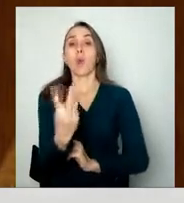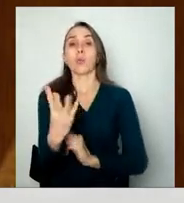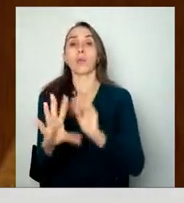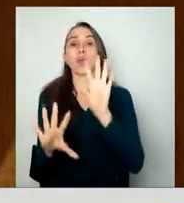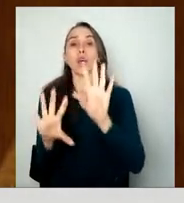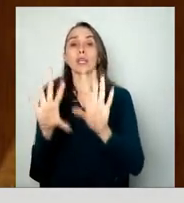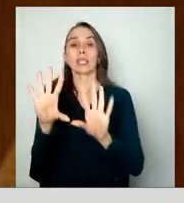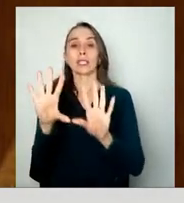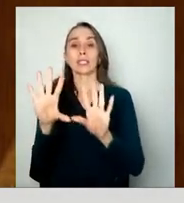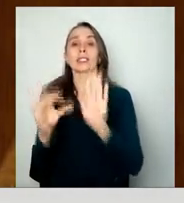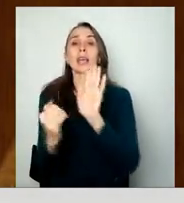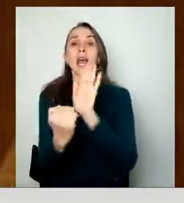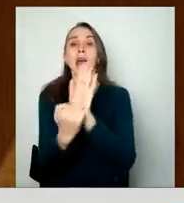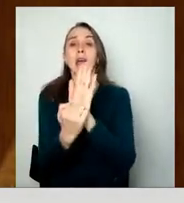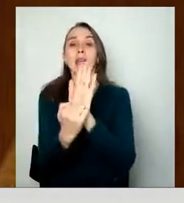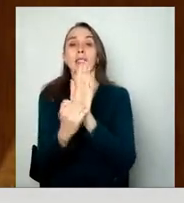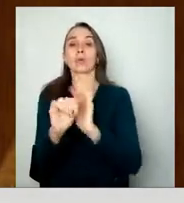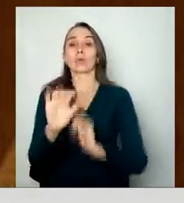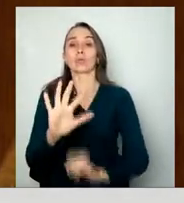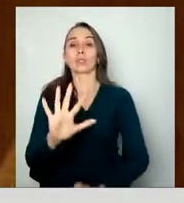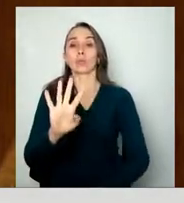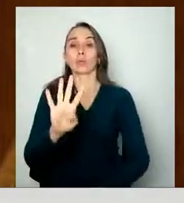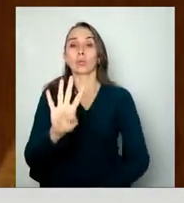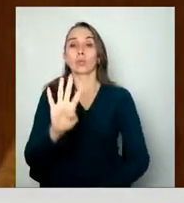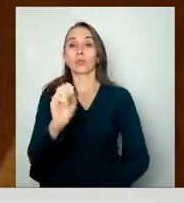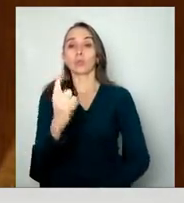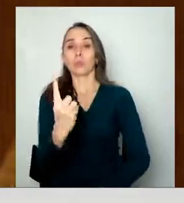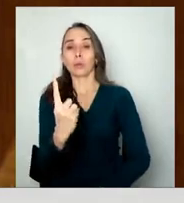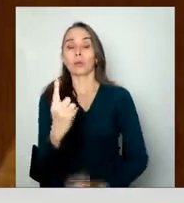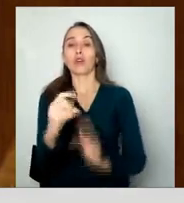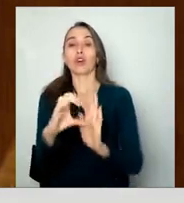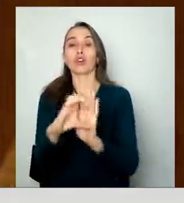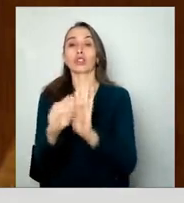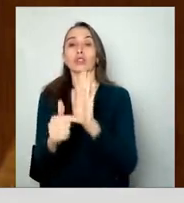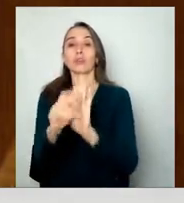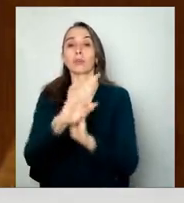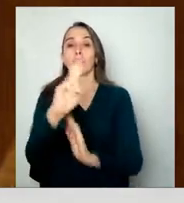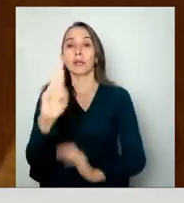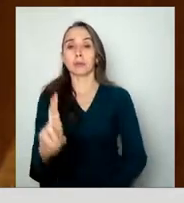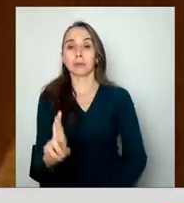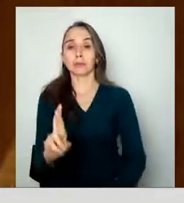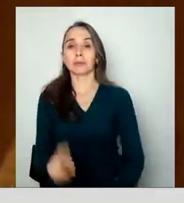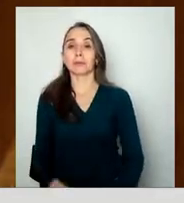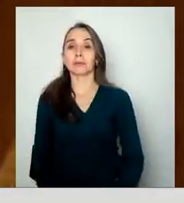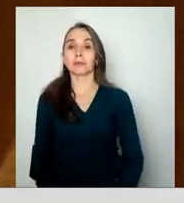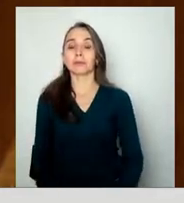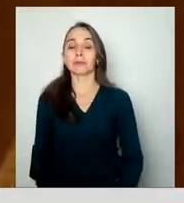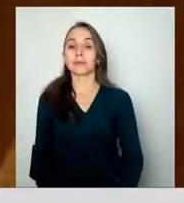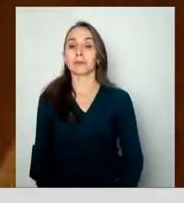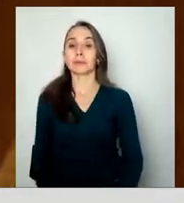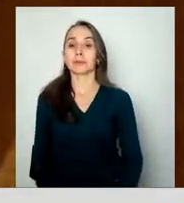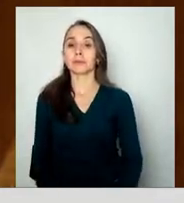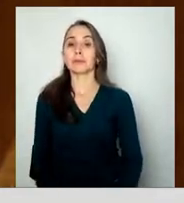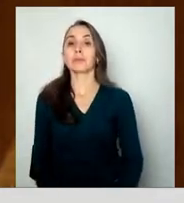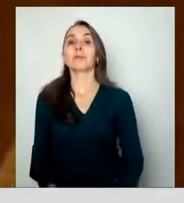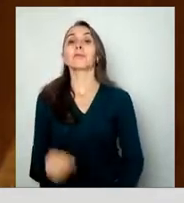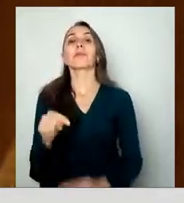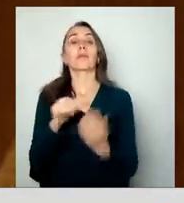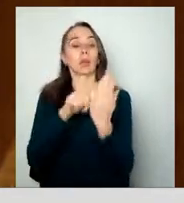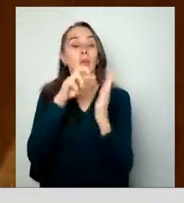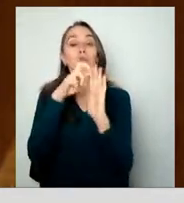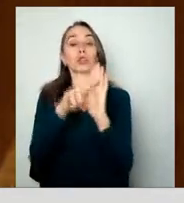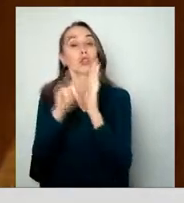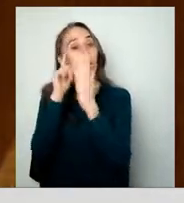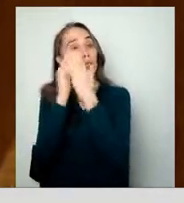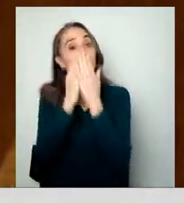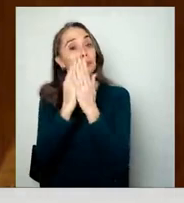y 54 número uno de la constitución política de la República para el estudio este proyecto la comisión